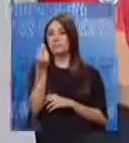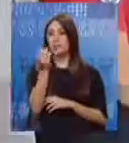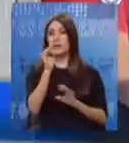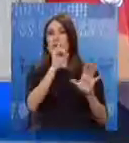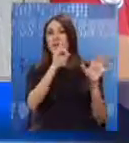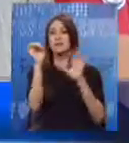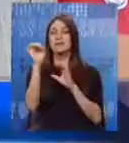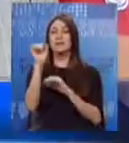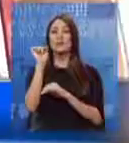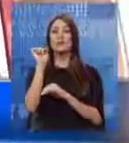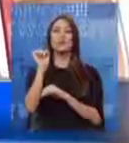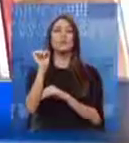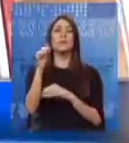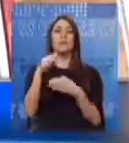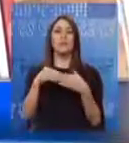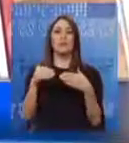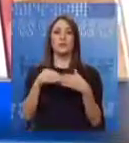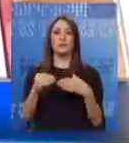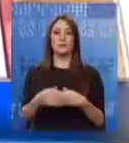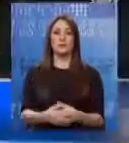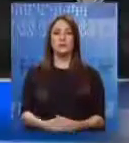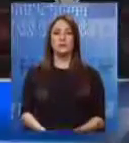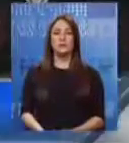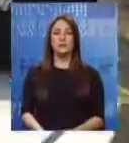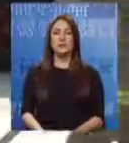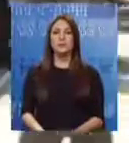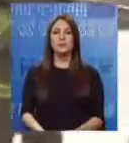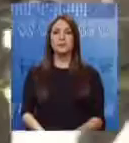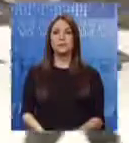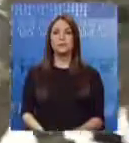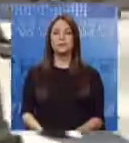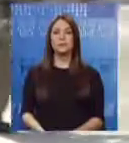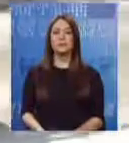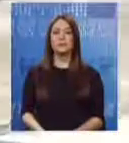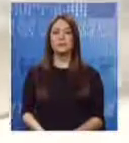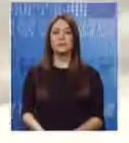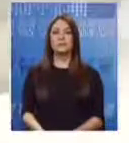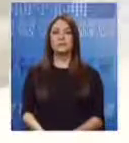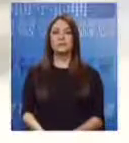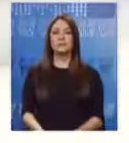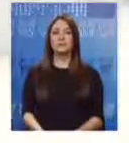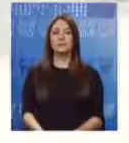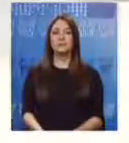en $700.000. Stalin Vaquerizo, TC Televisión.